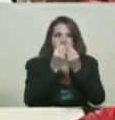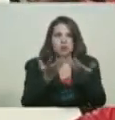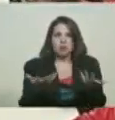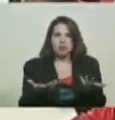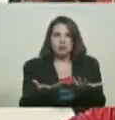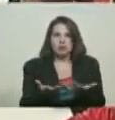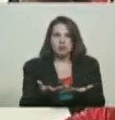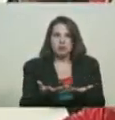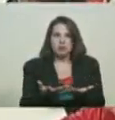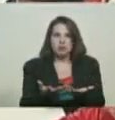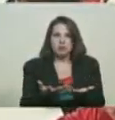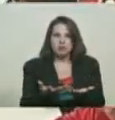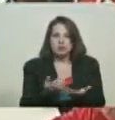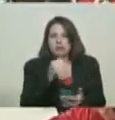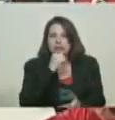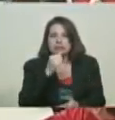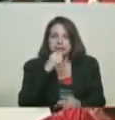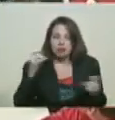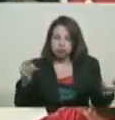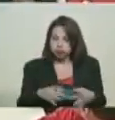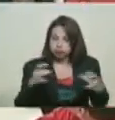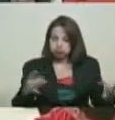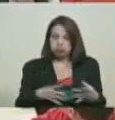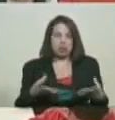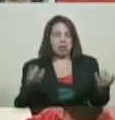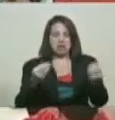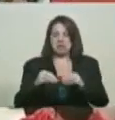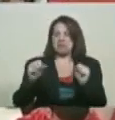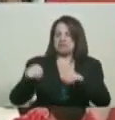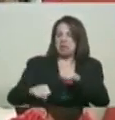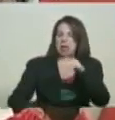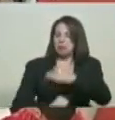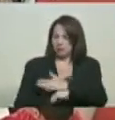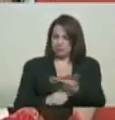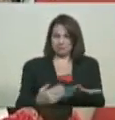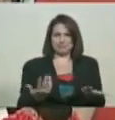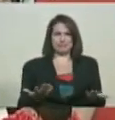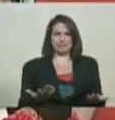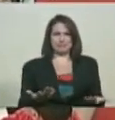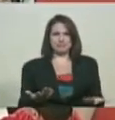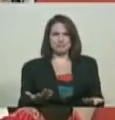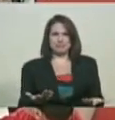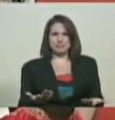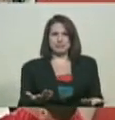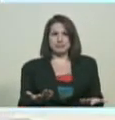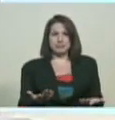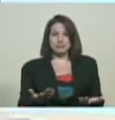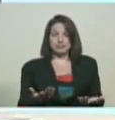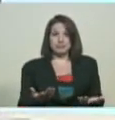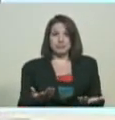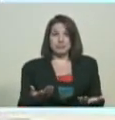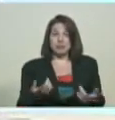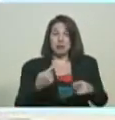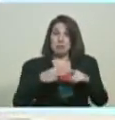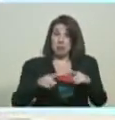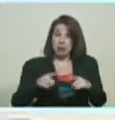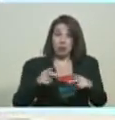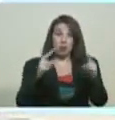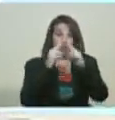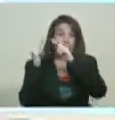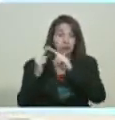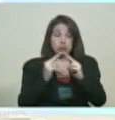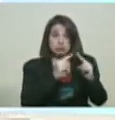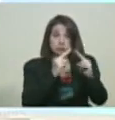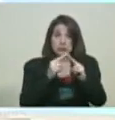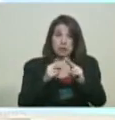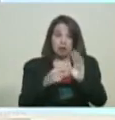guarimba quién puede estar de acuerdo en eso de acuerdo a todas las encuestas conocidas y publicadas